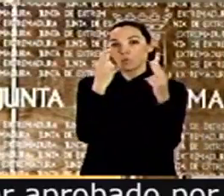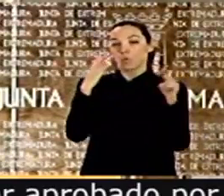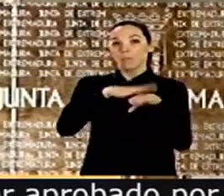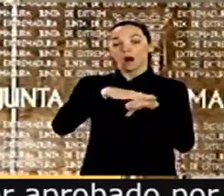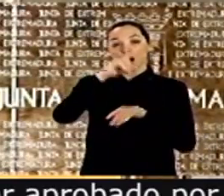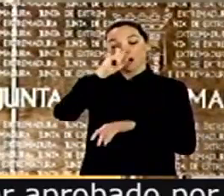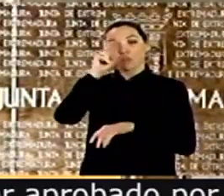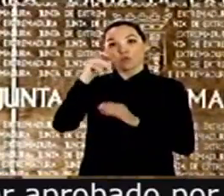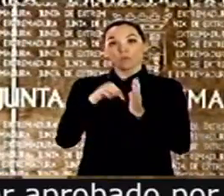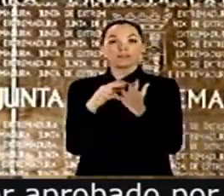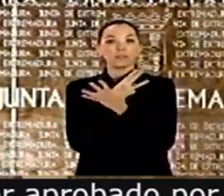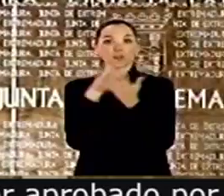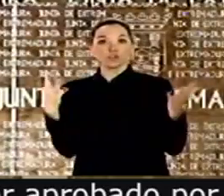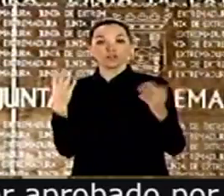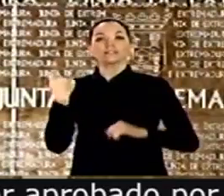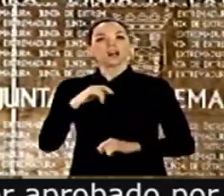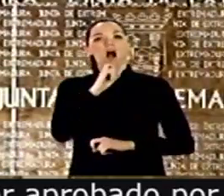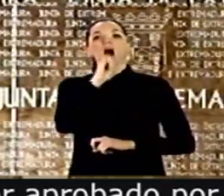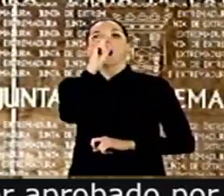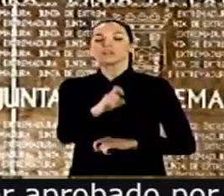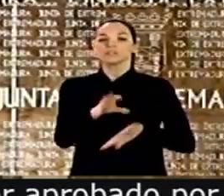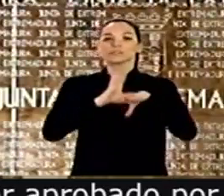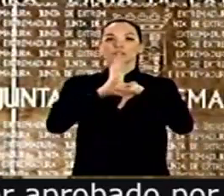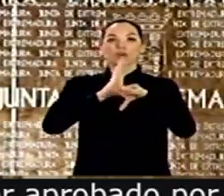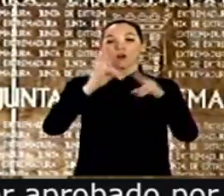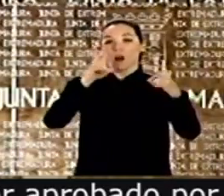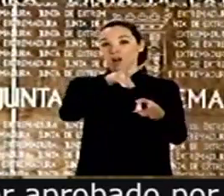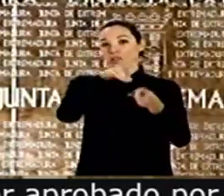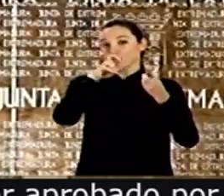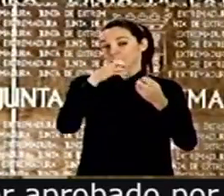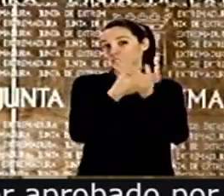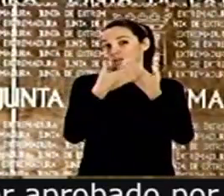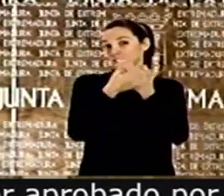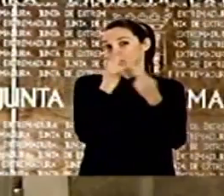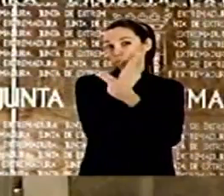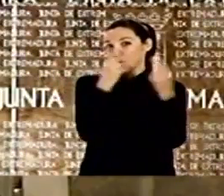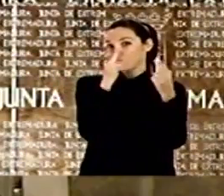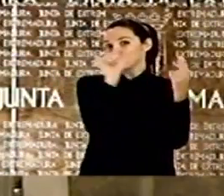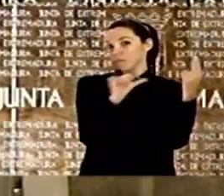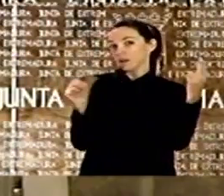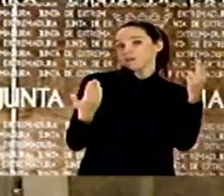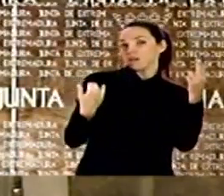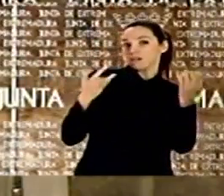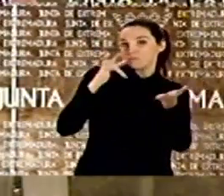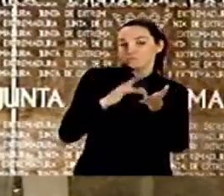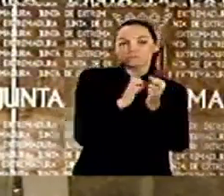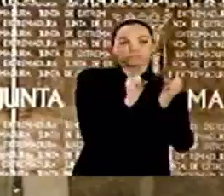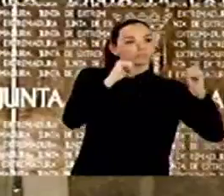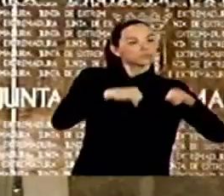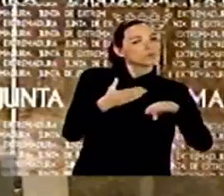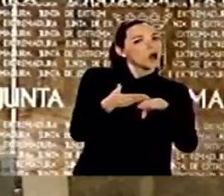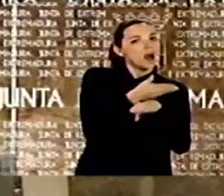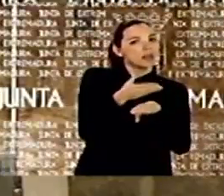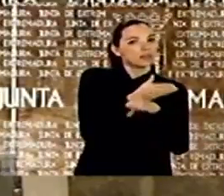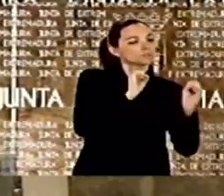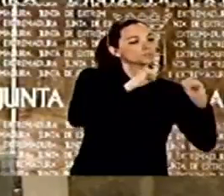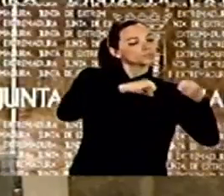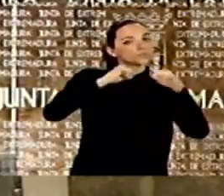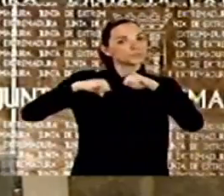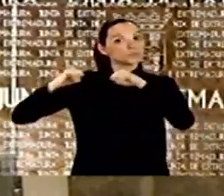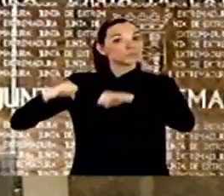avanzó la vicepresidenta y consejera de Hacienda y Administración Pública la semana pasada, una vez que fue acordada con aquellos interlocutores con los que